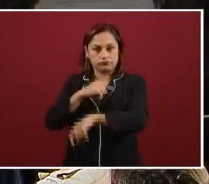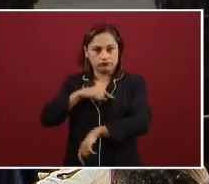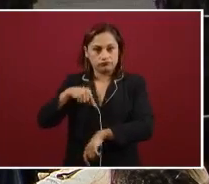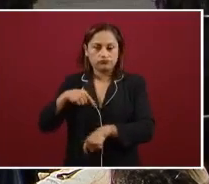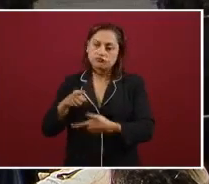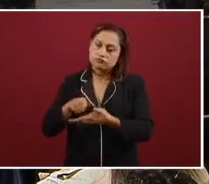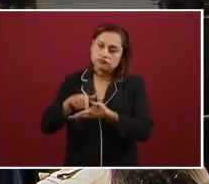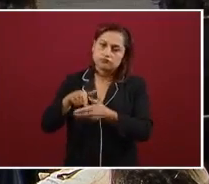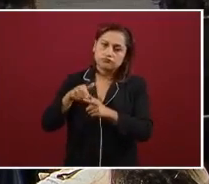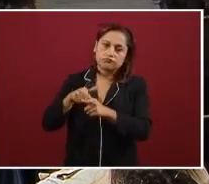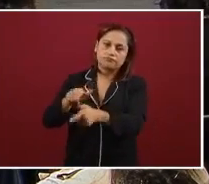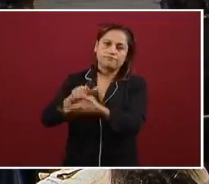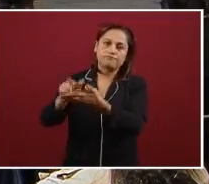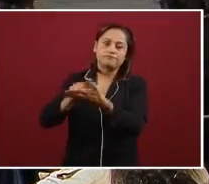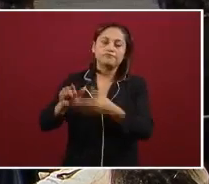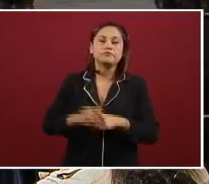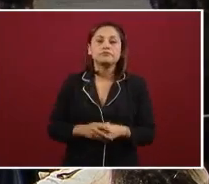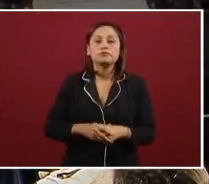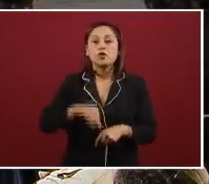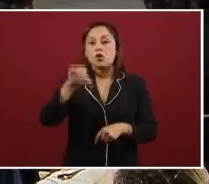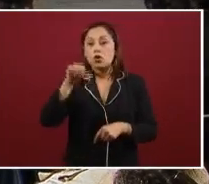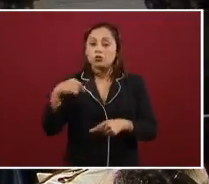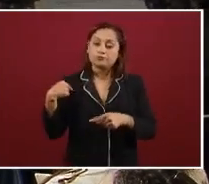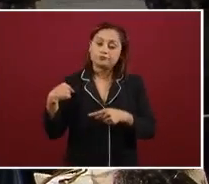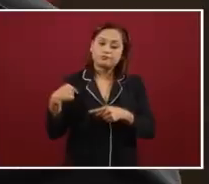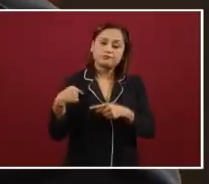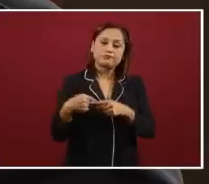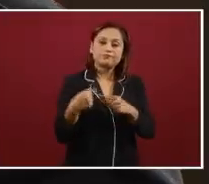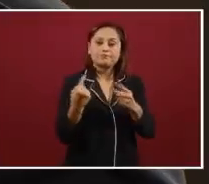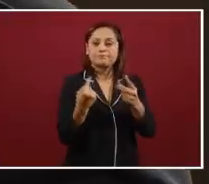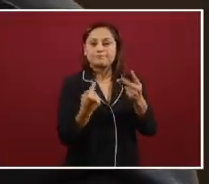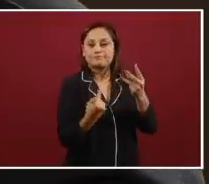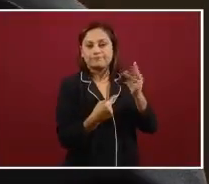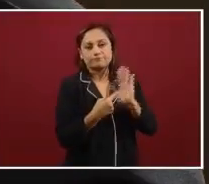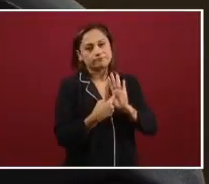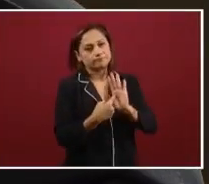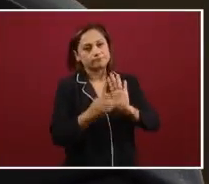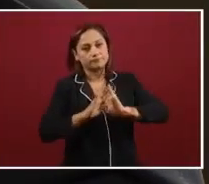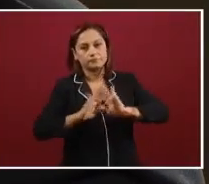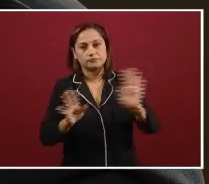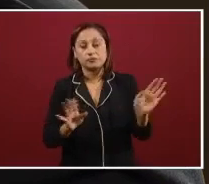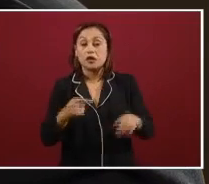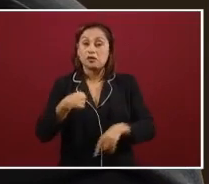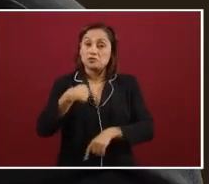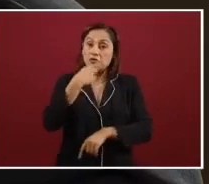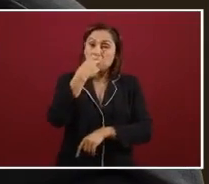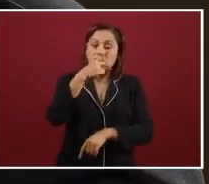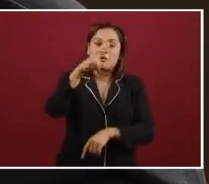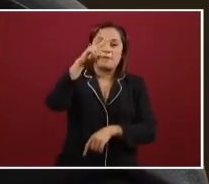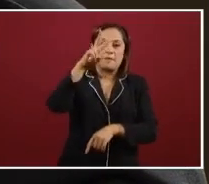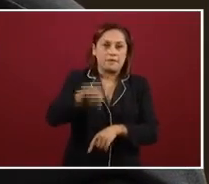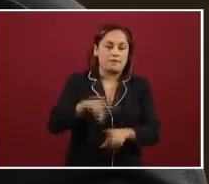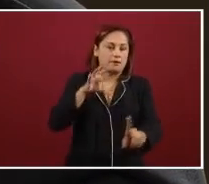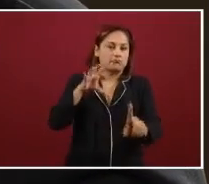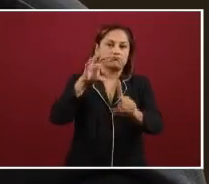tenemos hasta el día de hoy, y le repito, el éxito de esto ha sido la